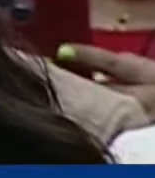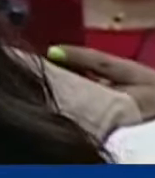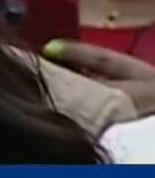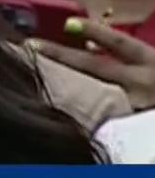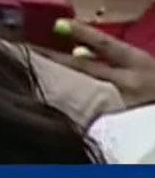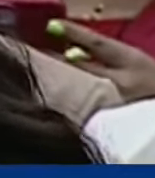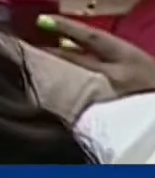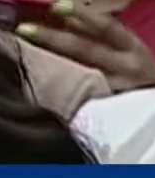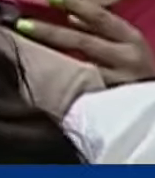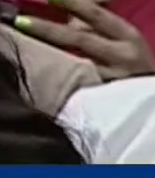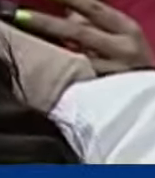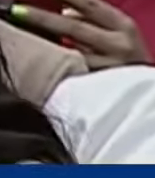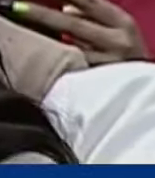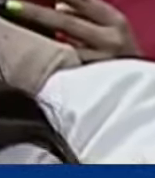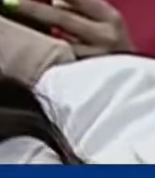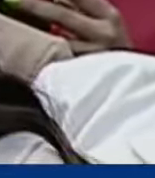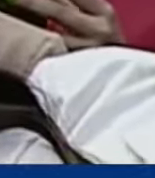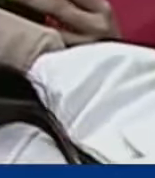Así es.